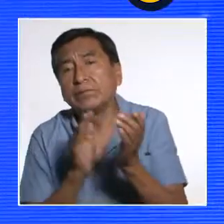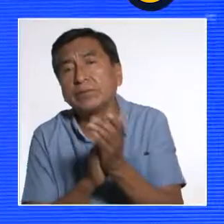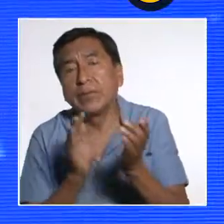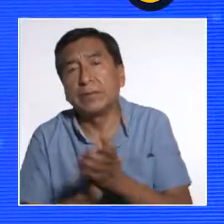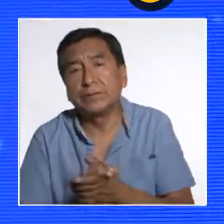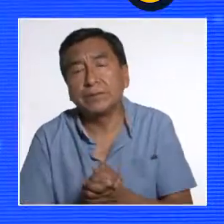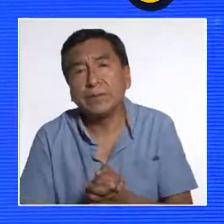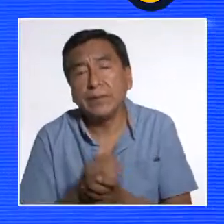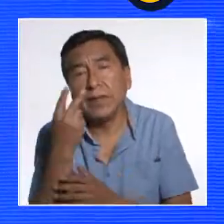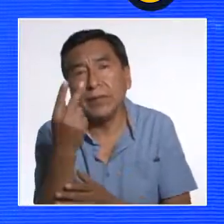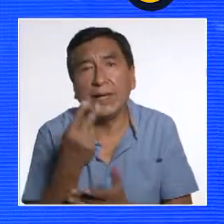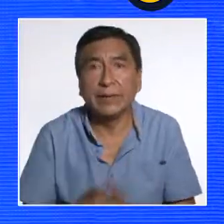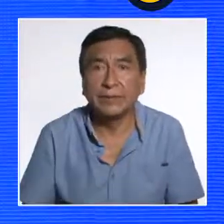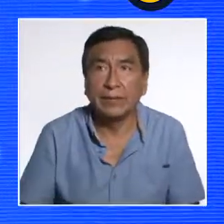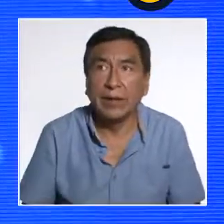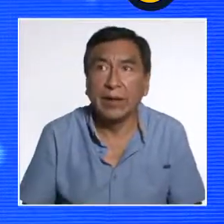Y mire,